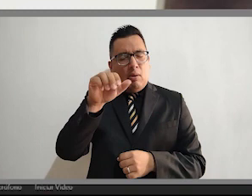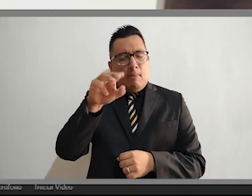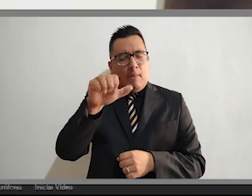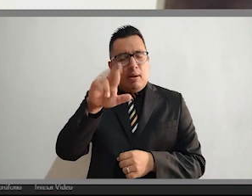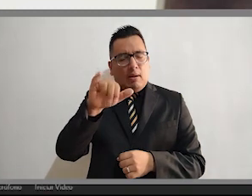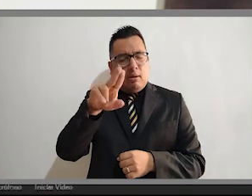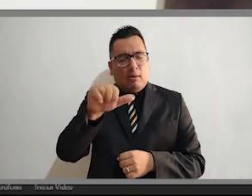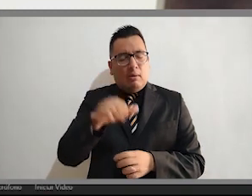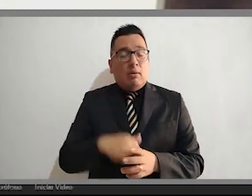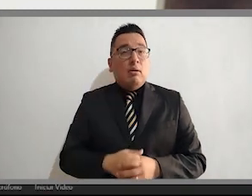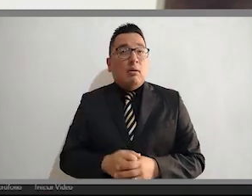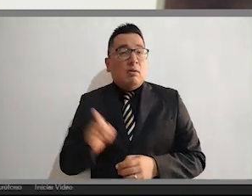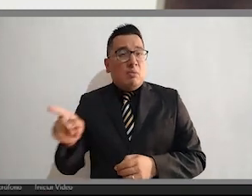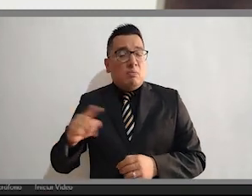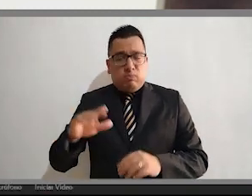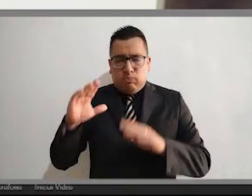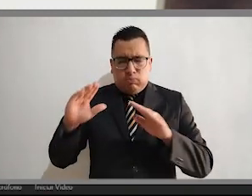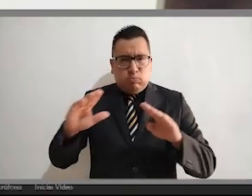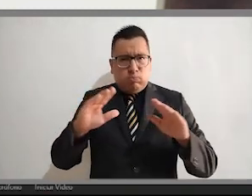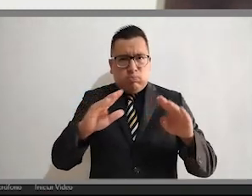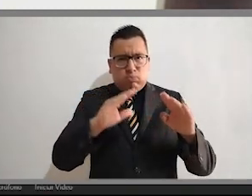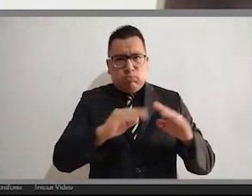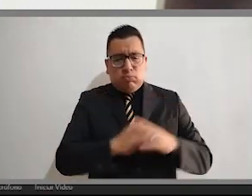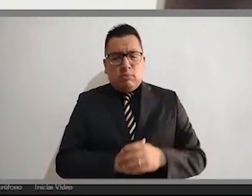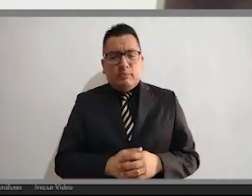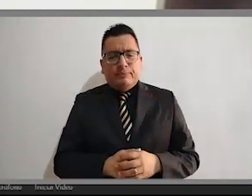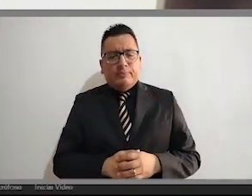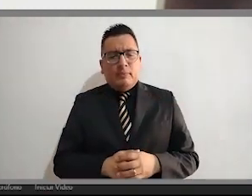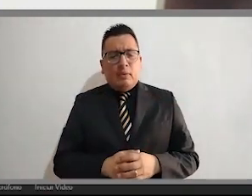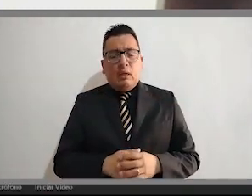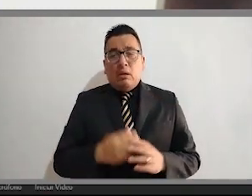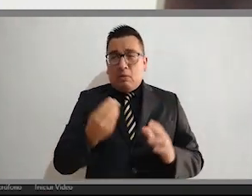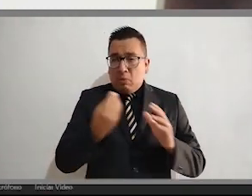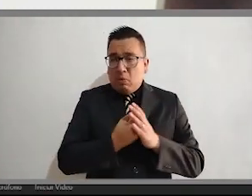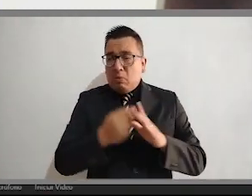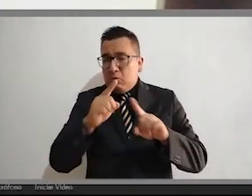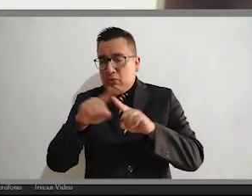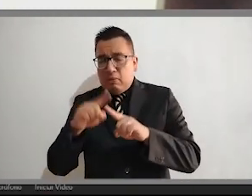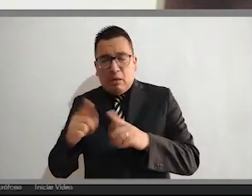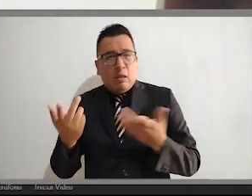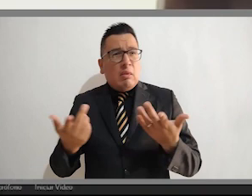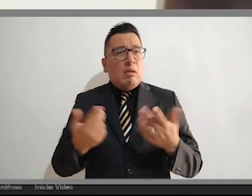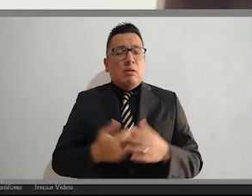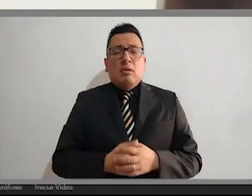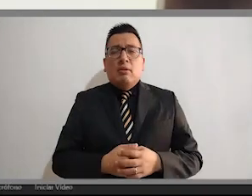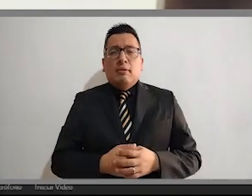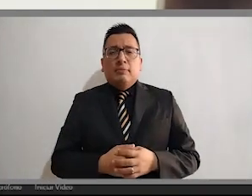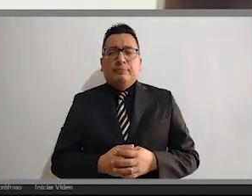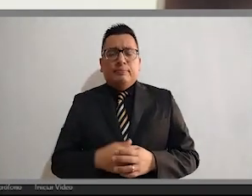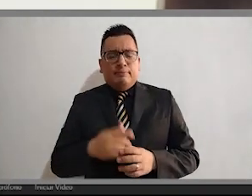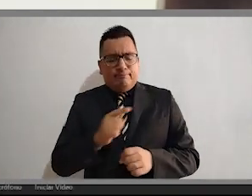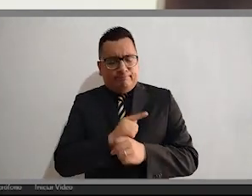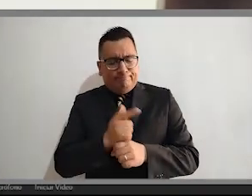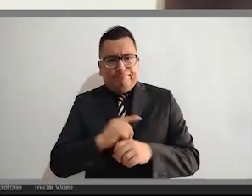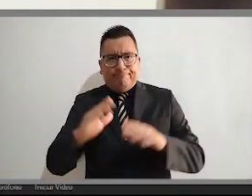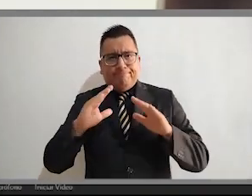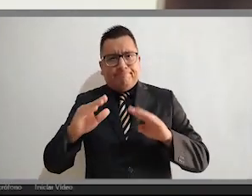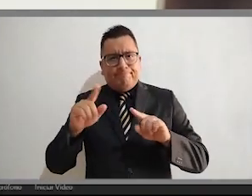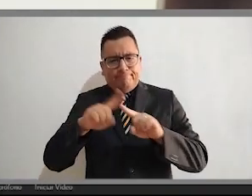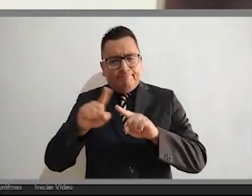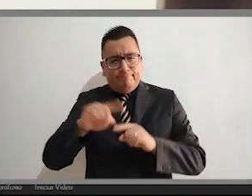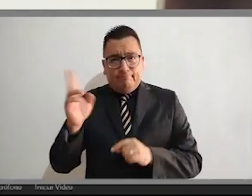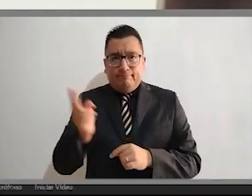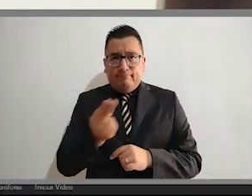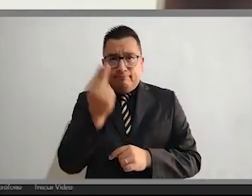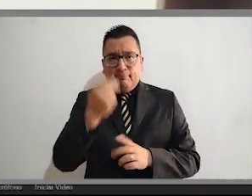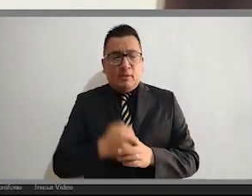2004. Ha impartido clases de capacitaciones, cursos, seminarios, diplomados, licenciatura y maestría en